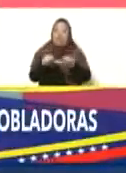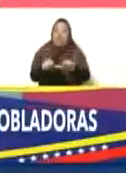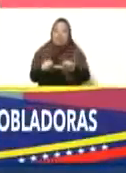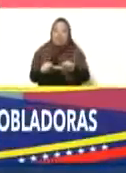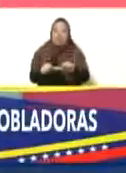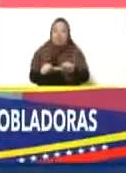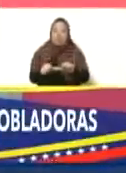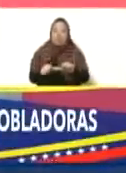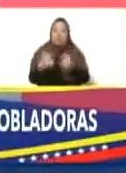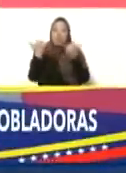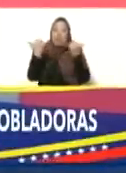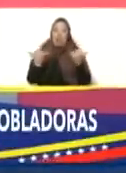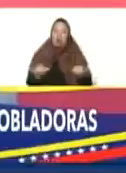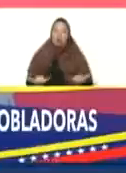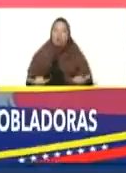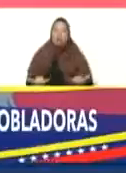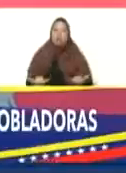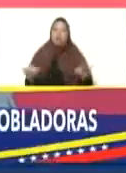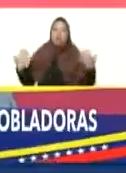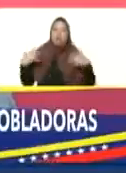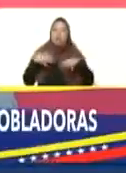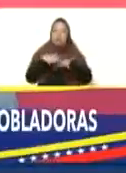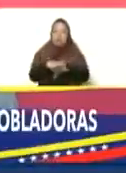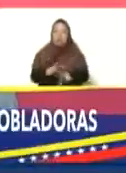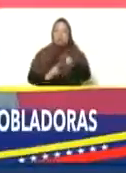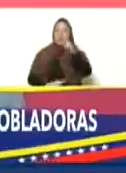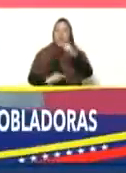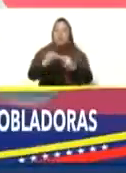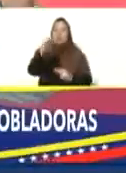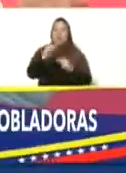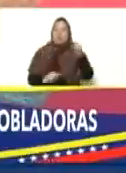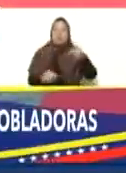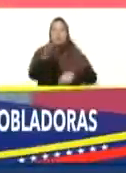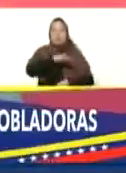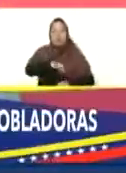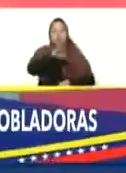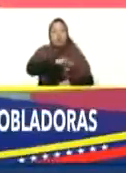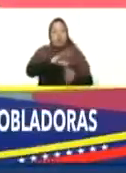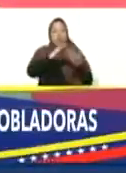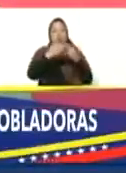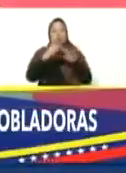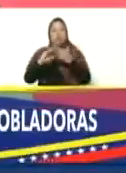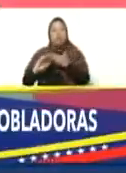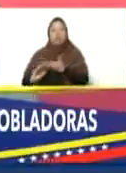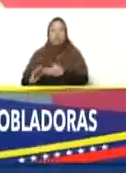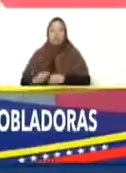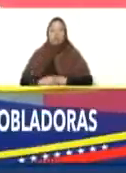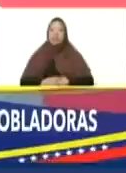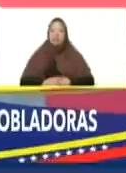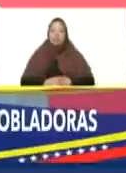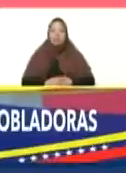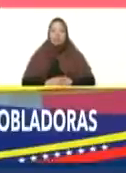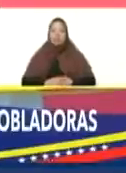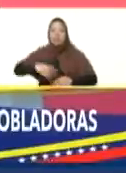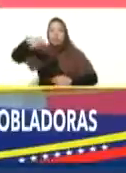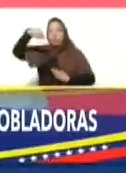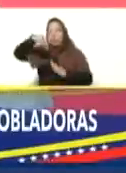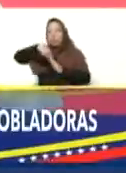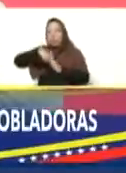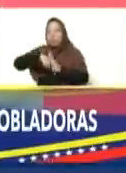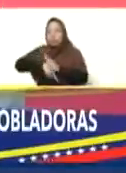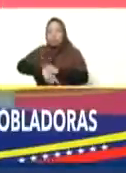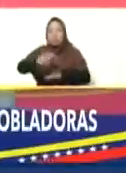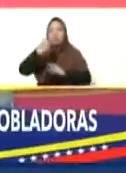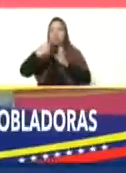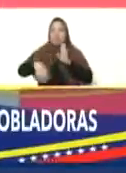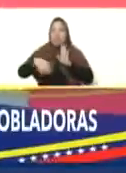ahora bueno integrando la construcción de las ciudades comunales profundizando el